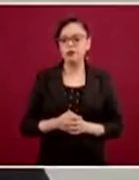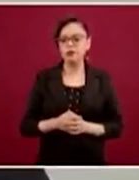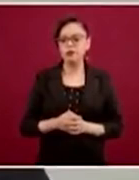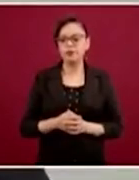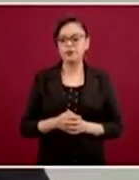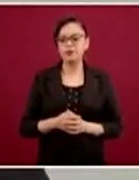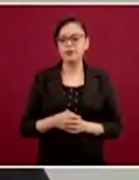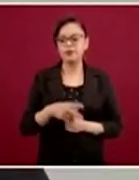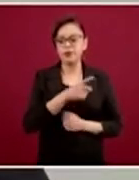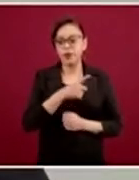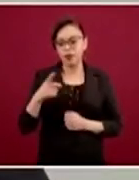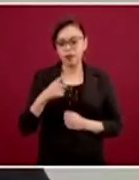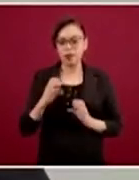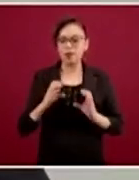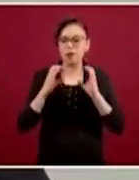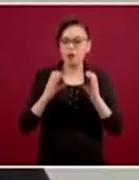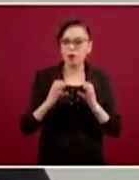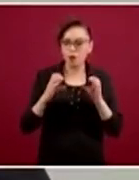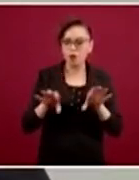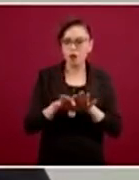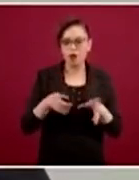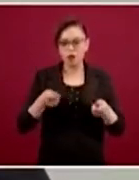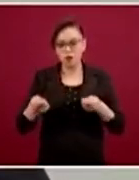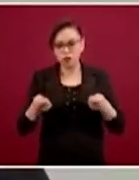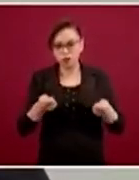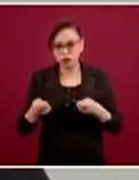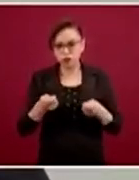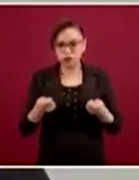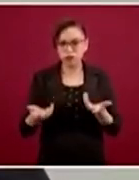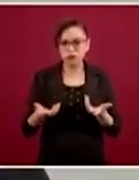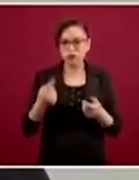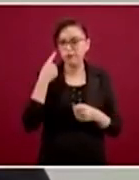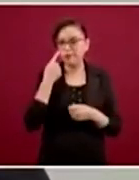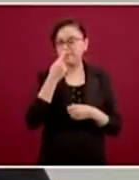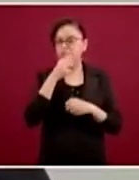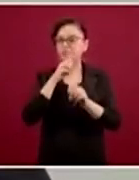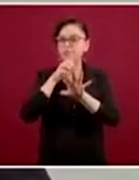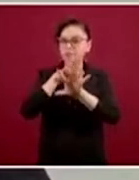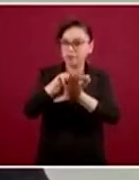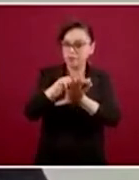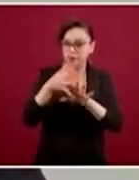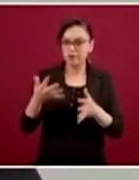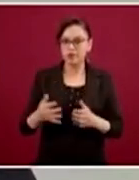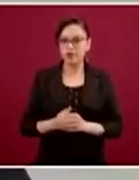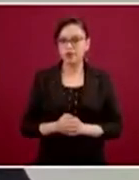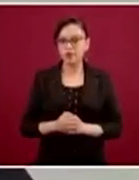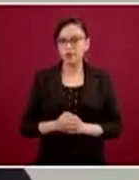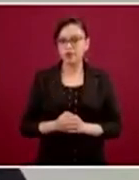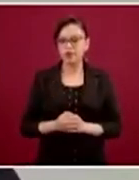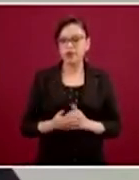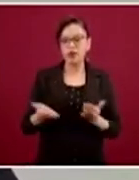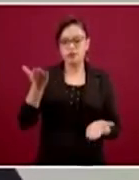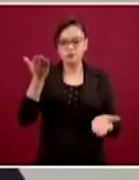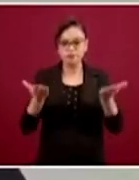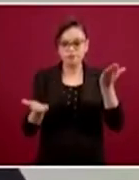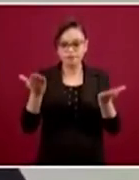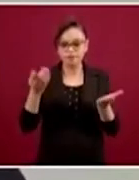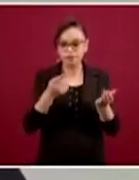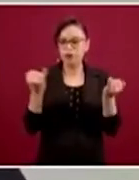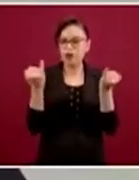deber de administrar transparencia proporcionalidad responsabilidad